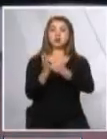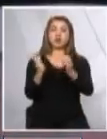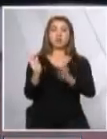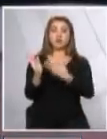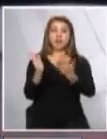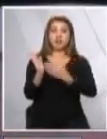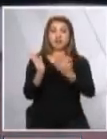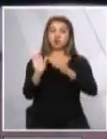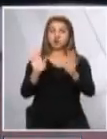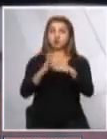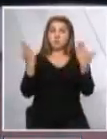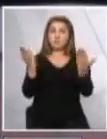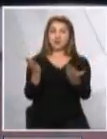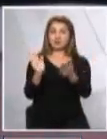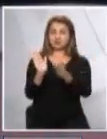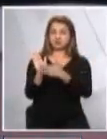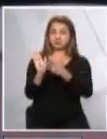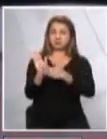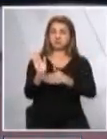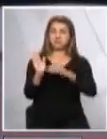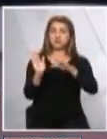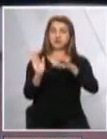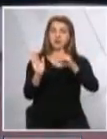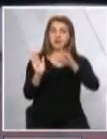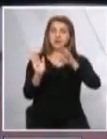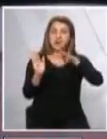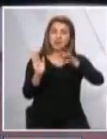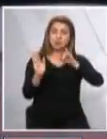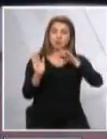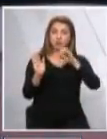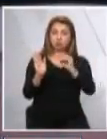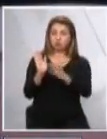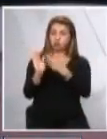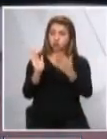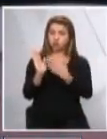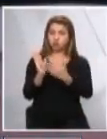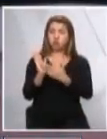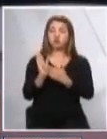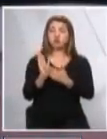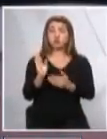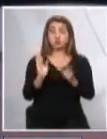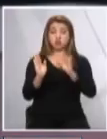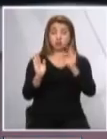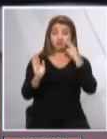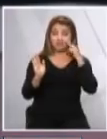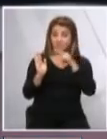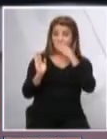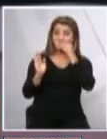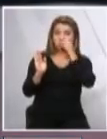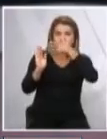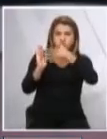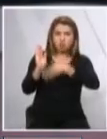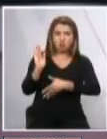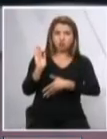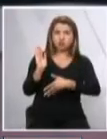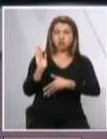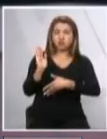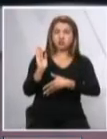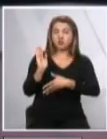página completa a Edmundo. Edmundo Pérez Lloma, yo no lo había visto hablar tanto